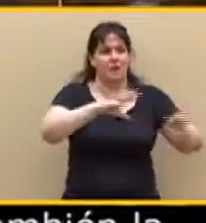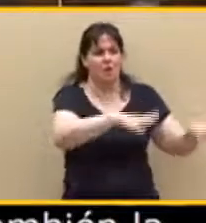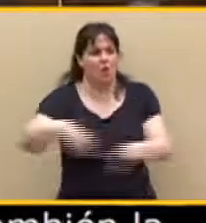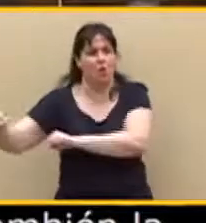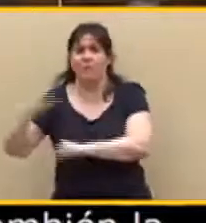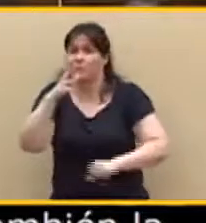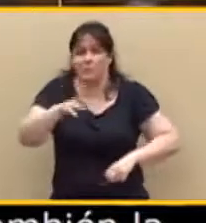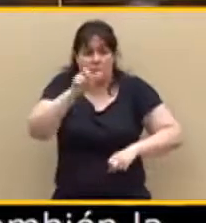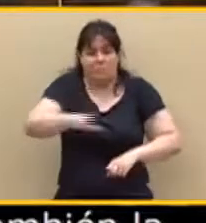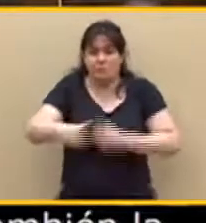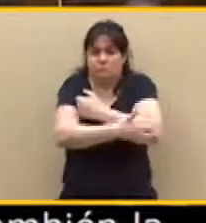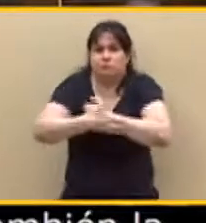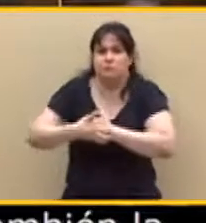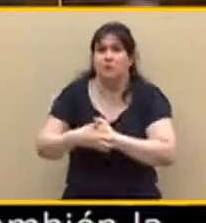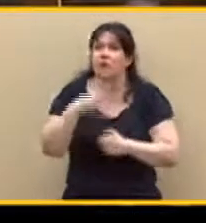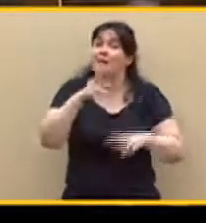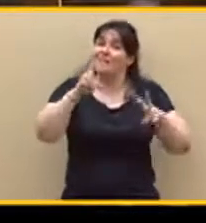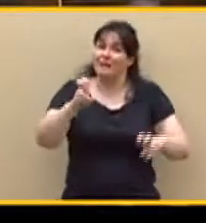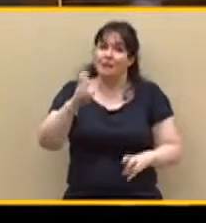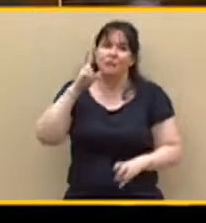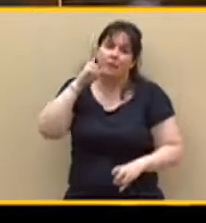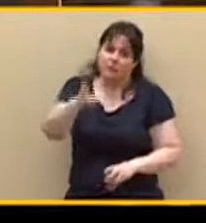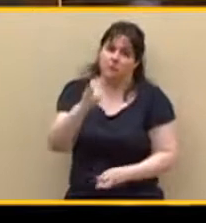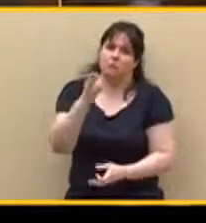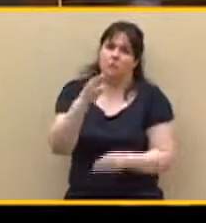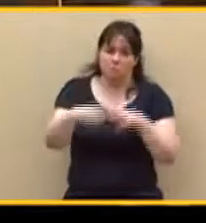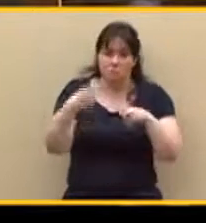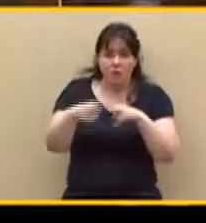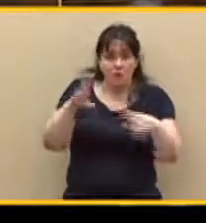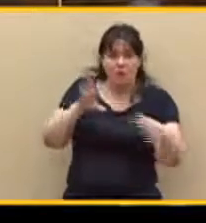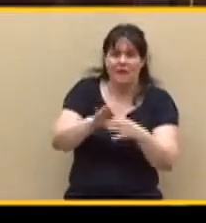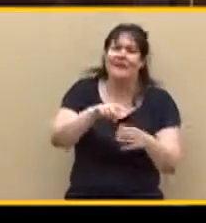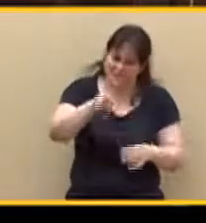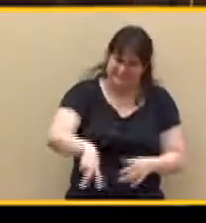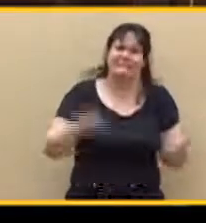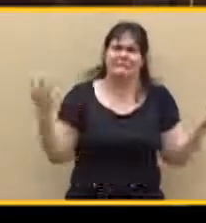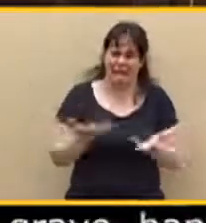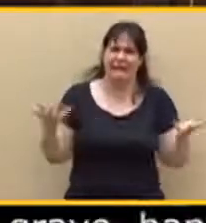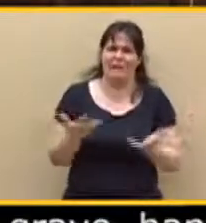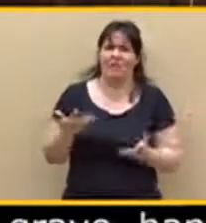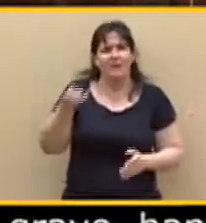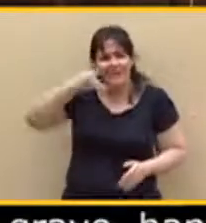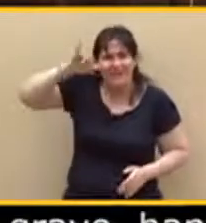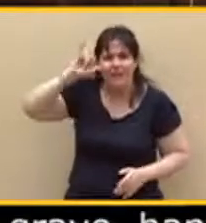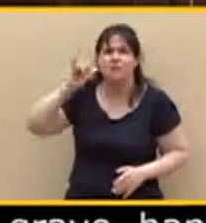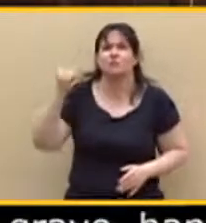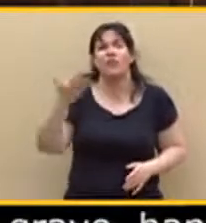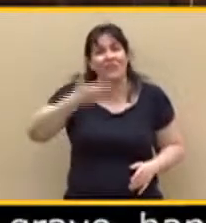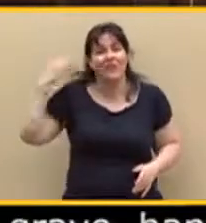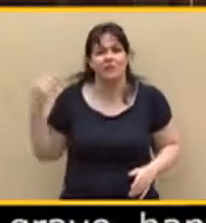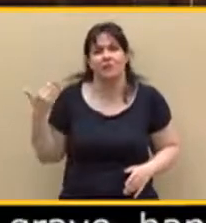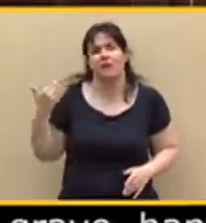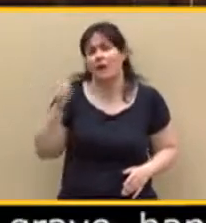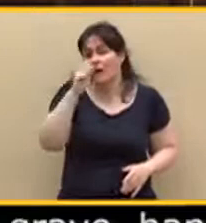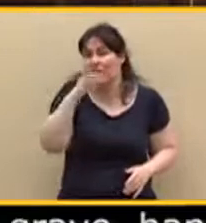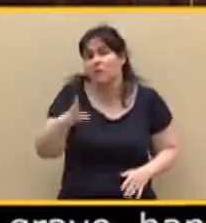políticas en materia de pensiones, esta es grave, han puesto en riesgo la dignidad de los años finales de la vida de